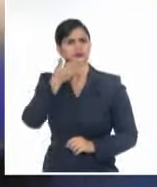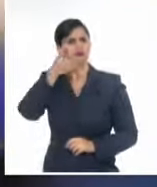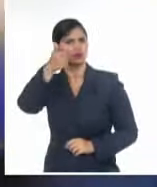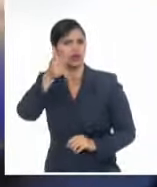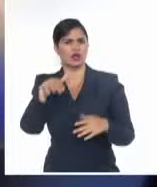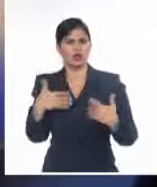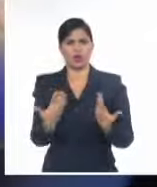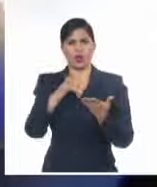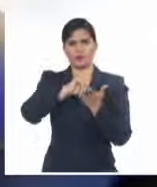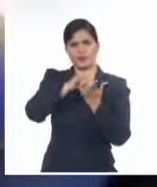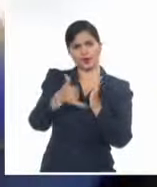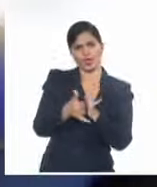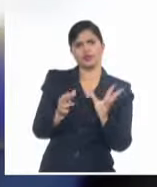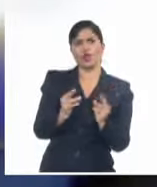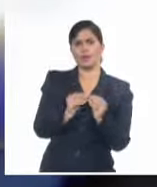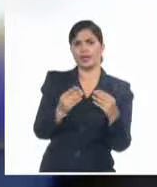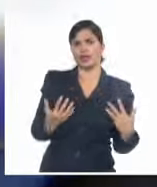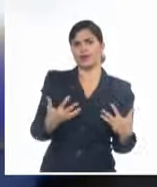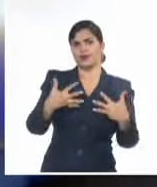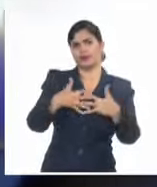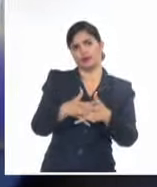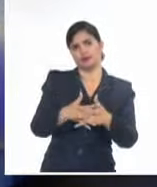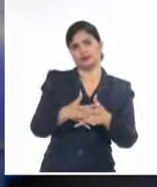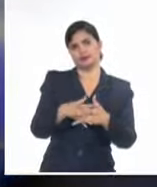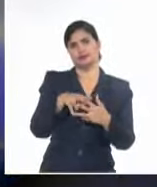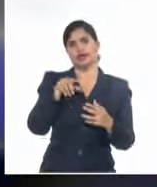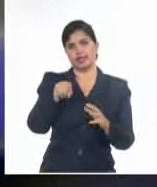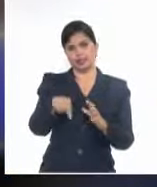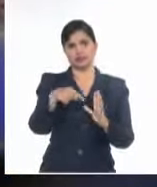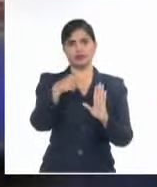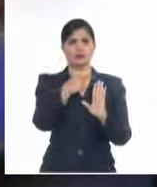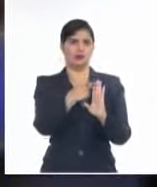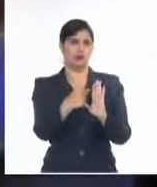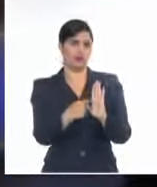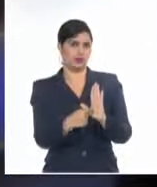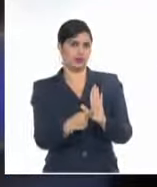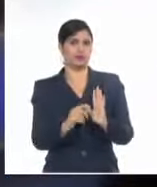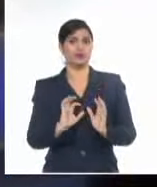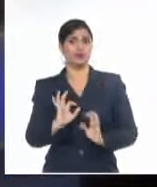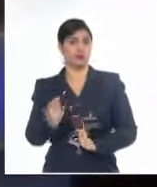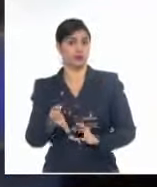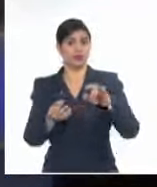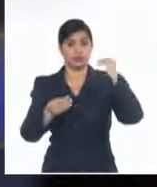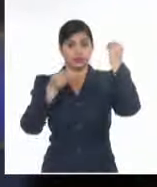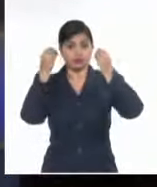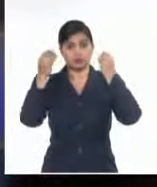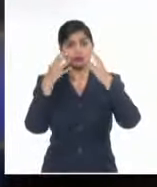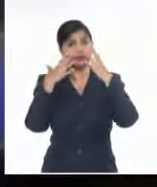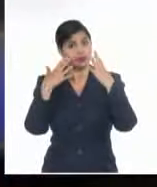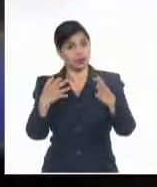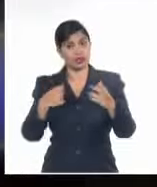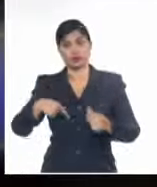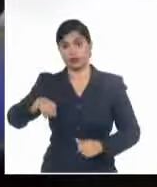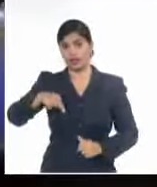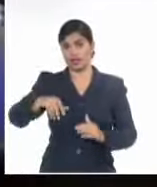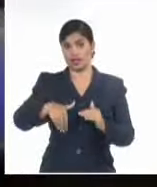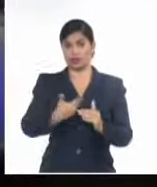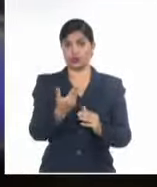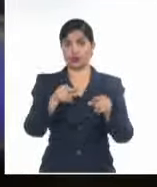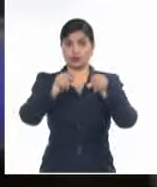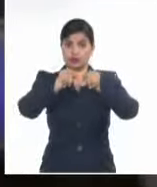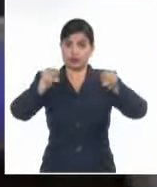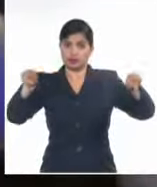construir unidad en este punto? Y por eso una reflexión importante de estos días ha sido